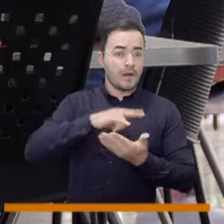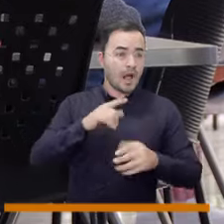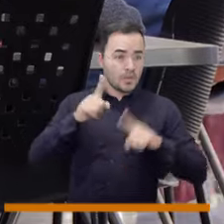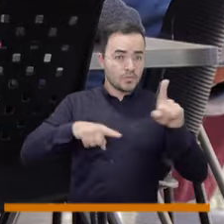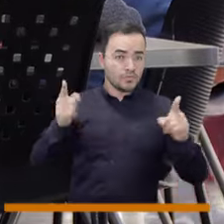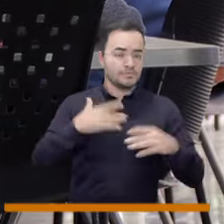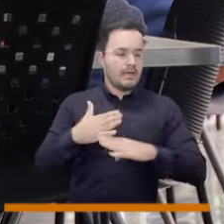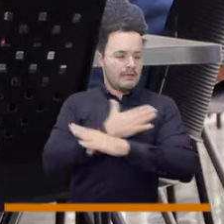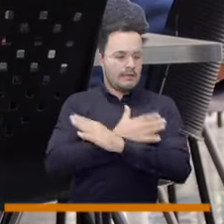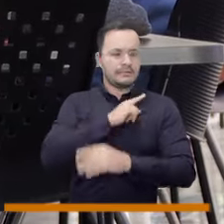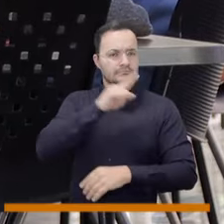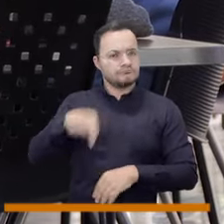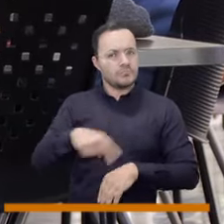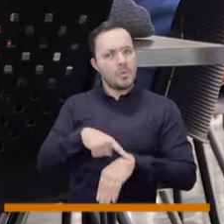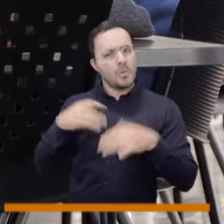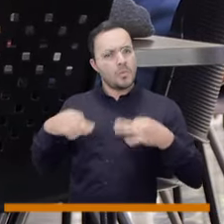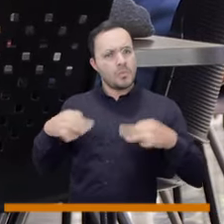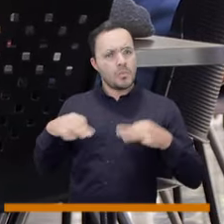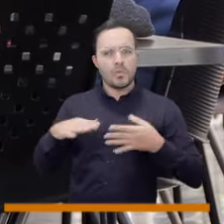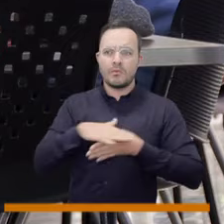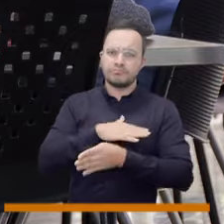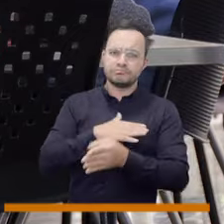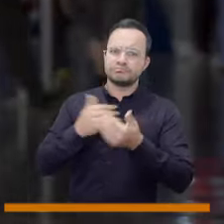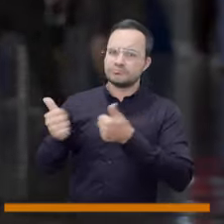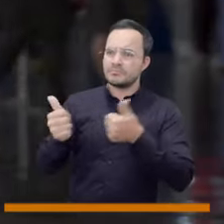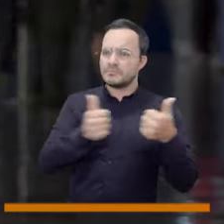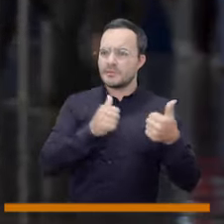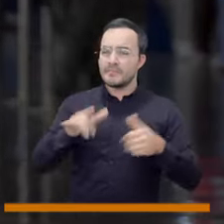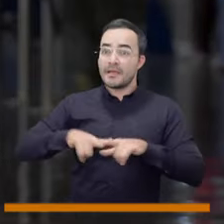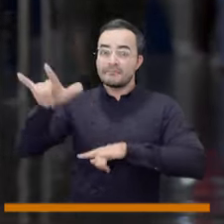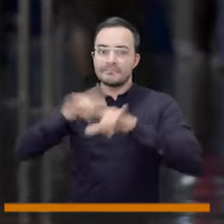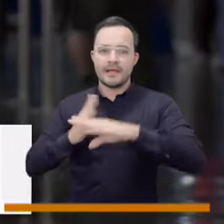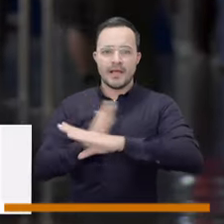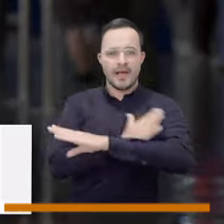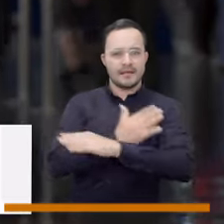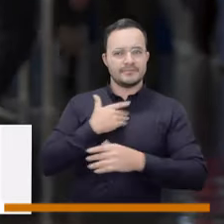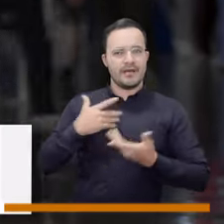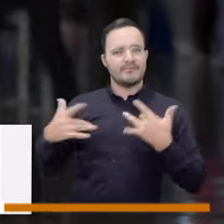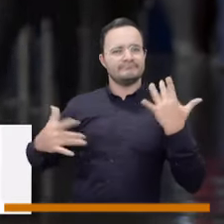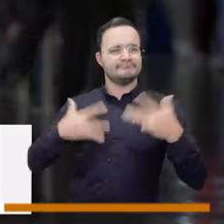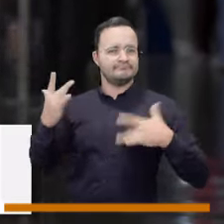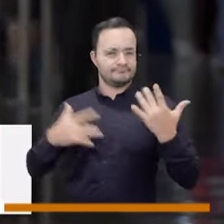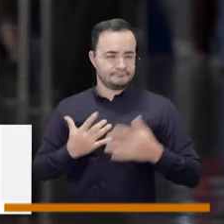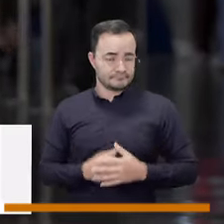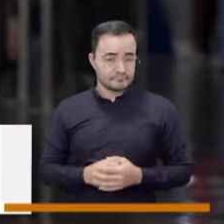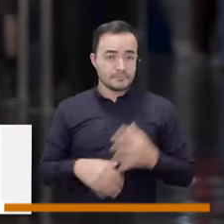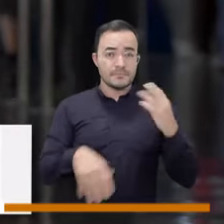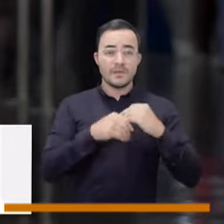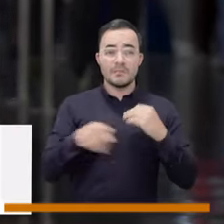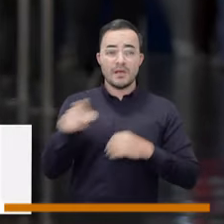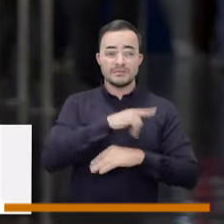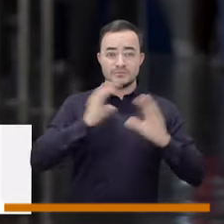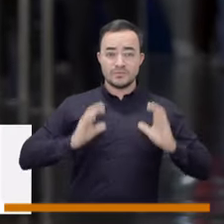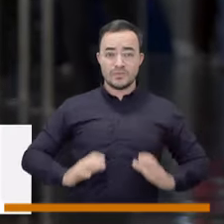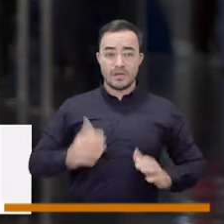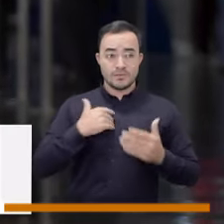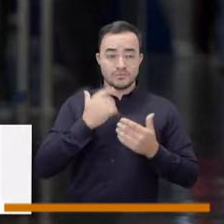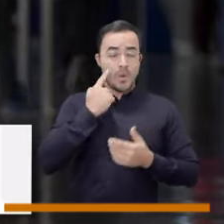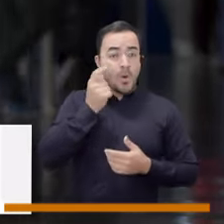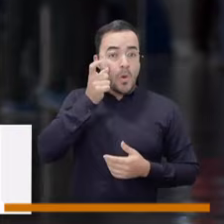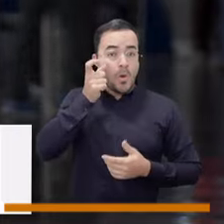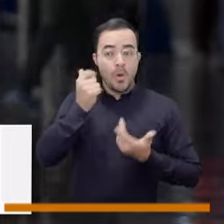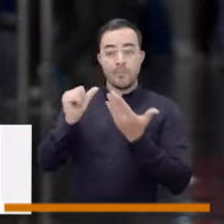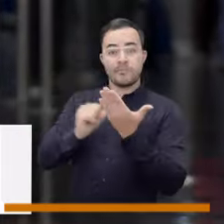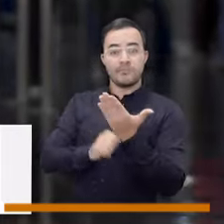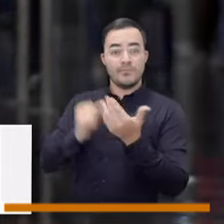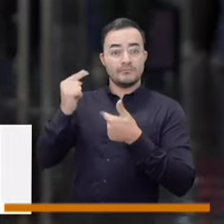viajeros, vénganse con tiempo a disfrutarse previo al viaje este espacio tan lindo. Y a los ciudadanos, cuando tenemos las